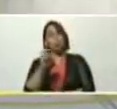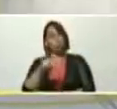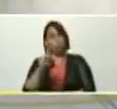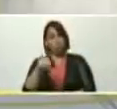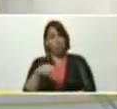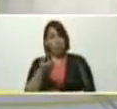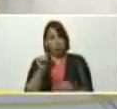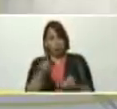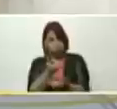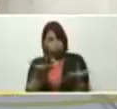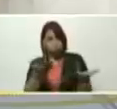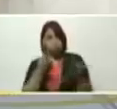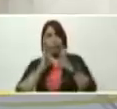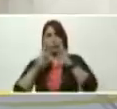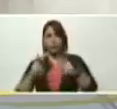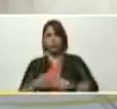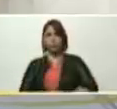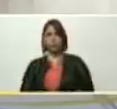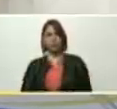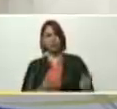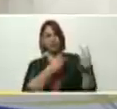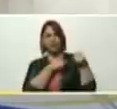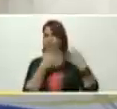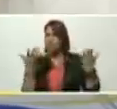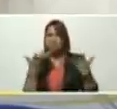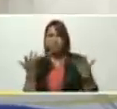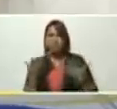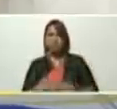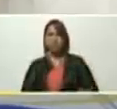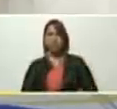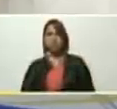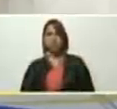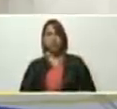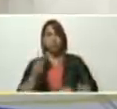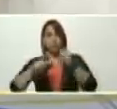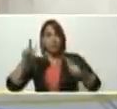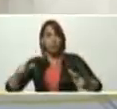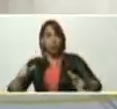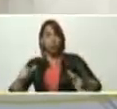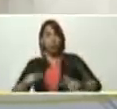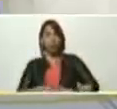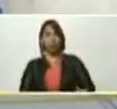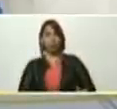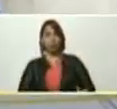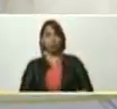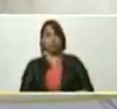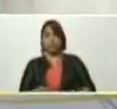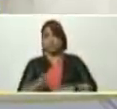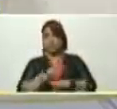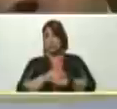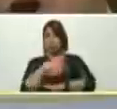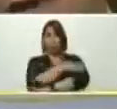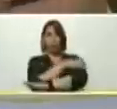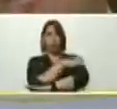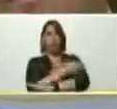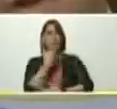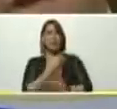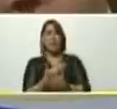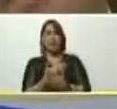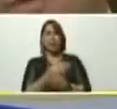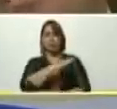Allí están las revelaciones y el papel de esta gente de la extrema derecha pidiendo